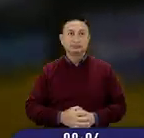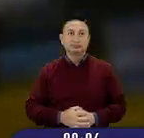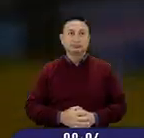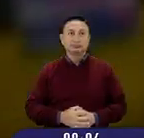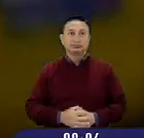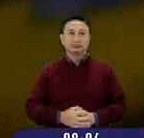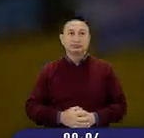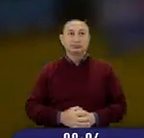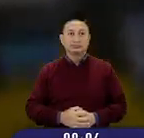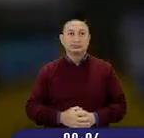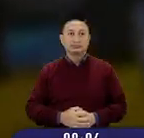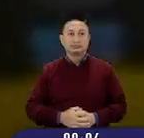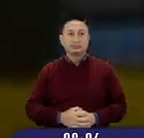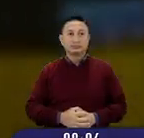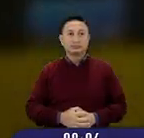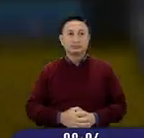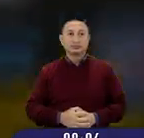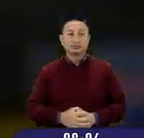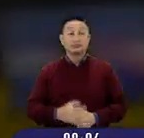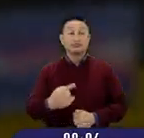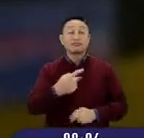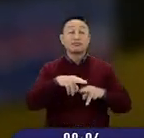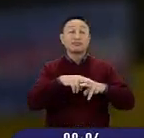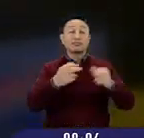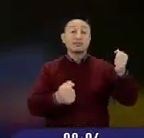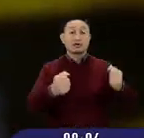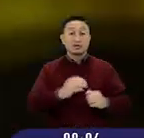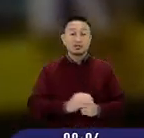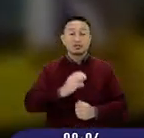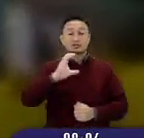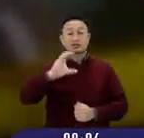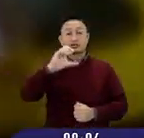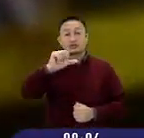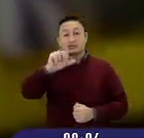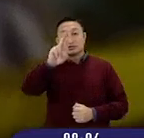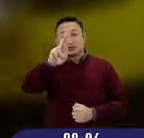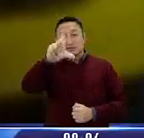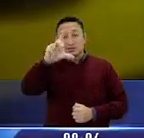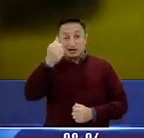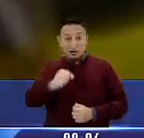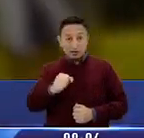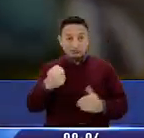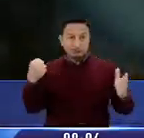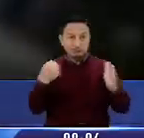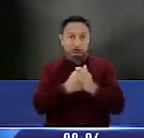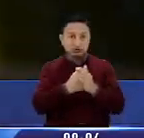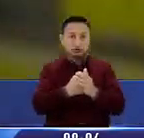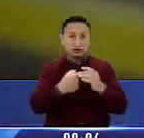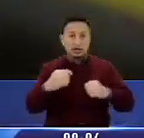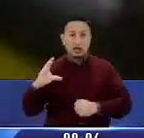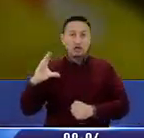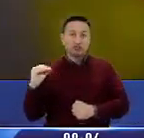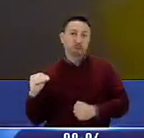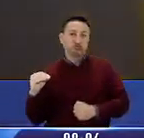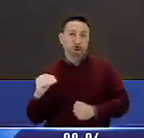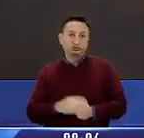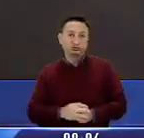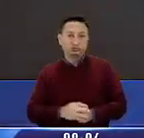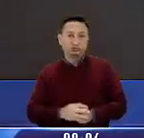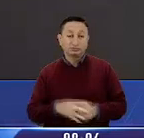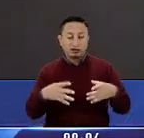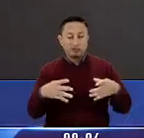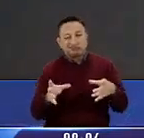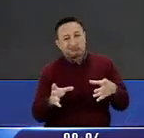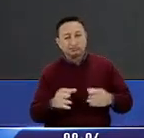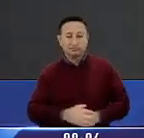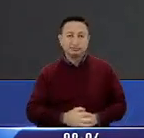Me asaltaron, hijo. El taxi de Carlos se impactó contra esta puerta. Se ponchó una llanta y parte de la carrocería